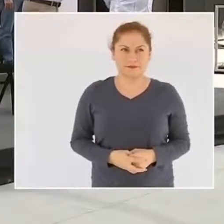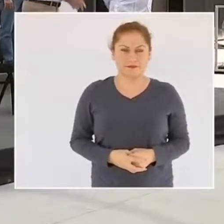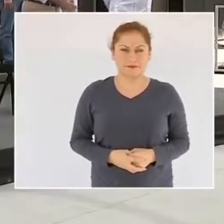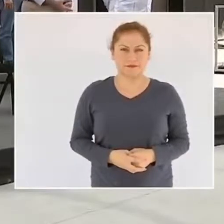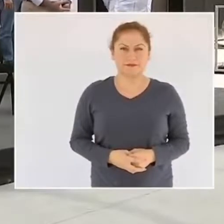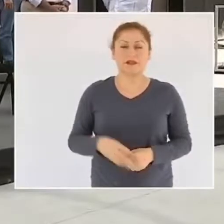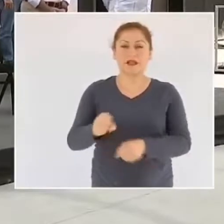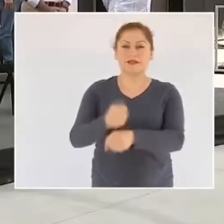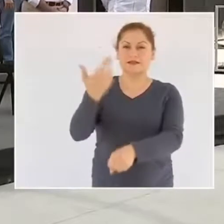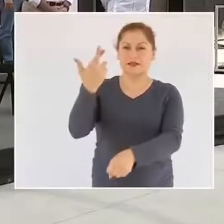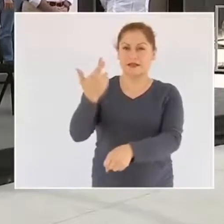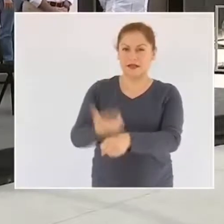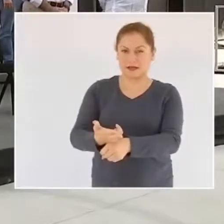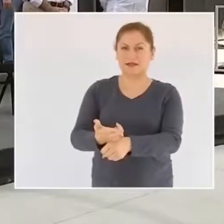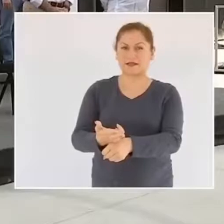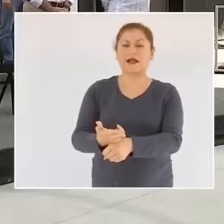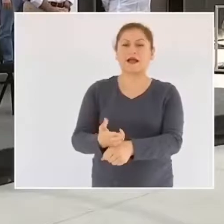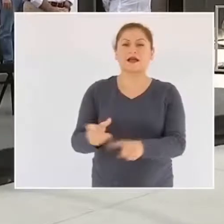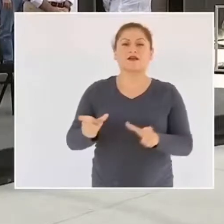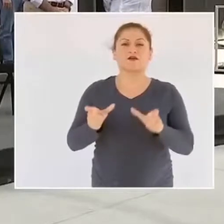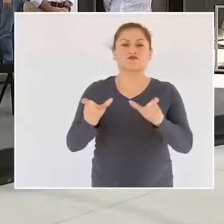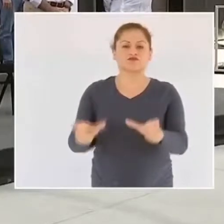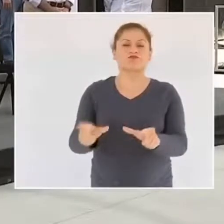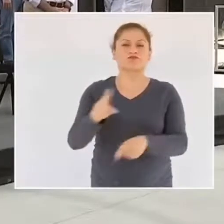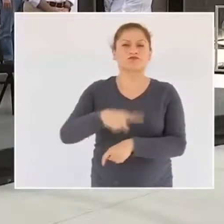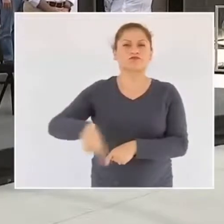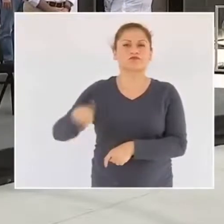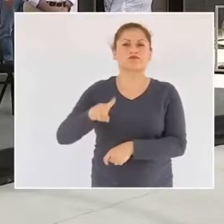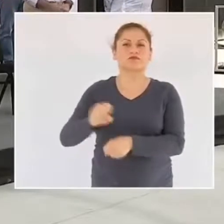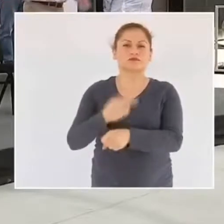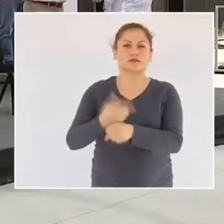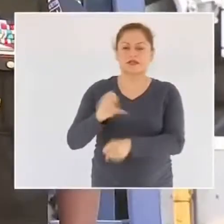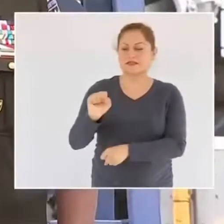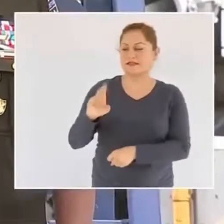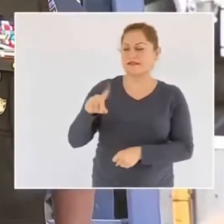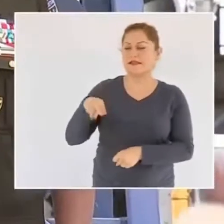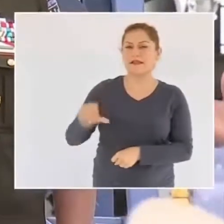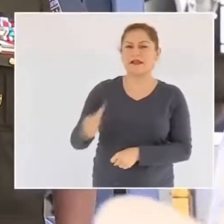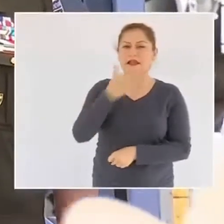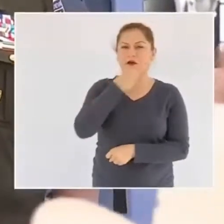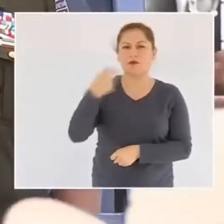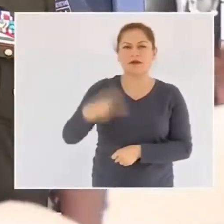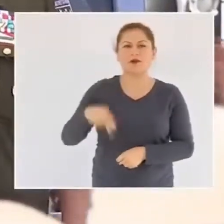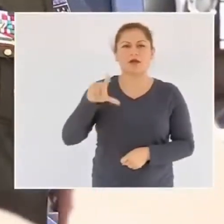El secretario de la Defensa Nacional, general Luis Crescencio Sandoval González.